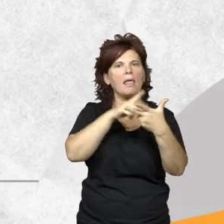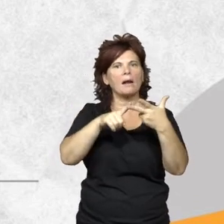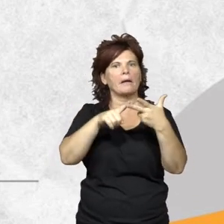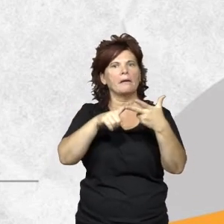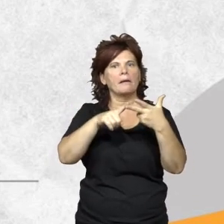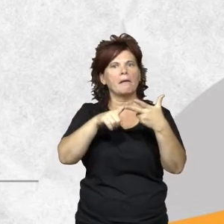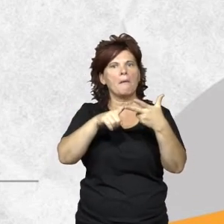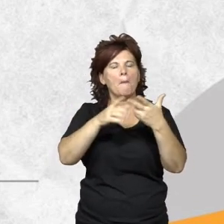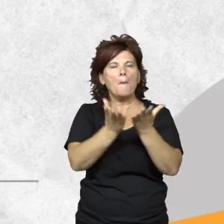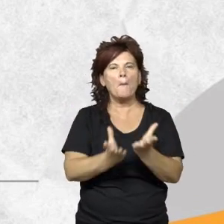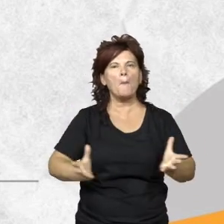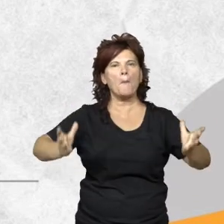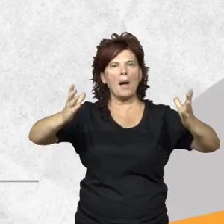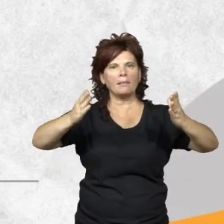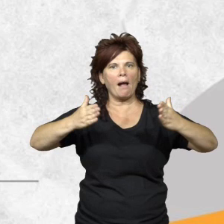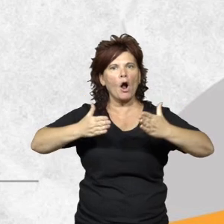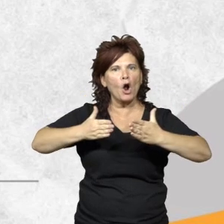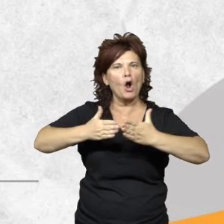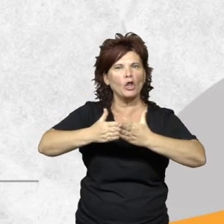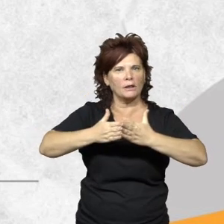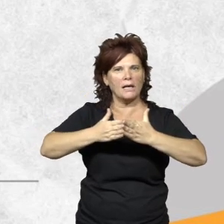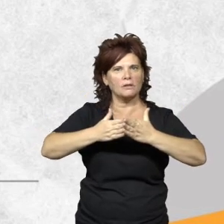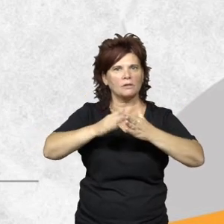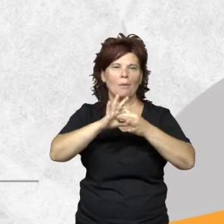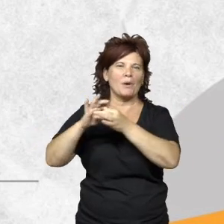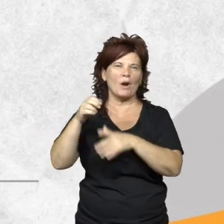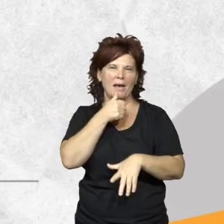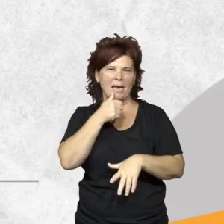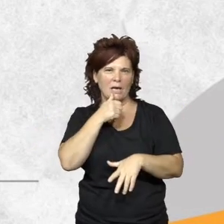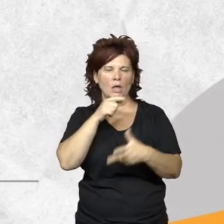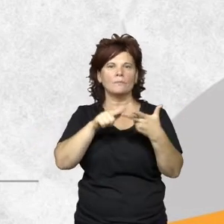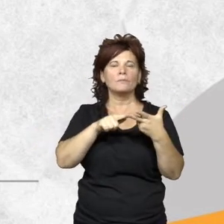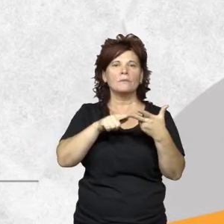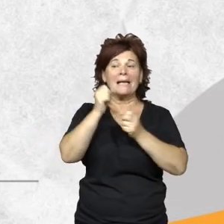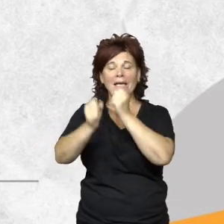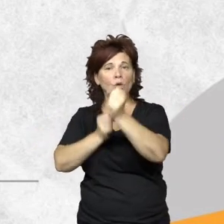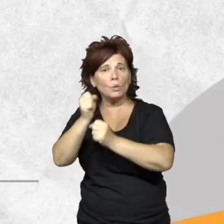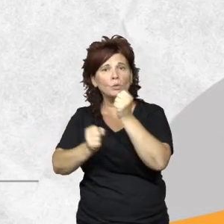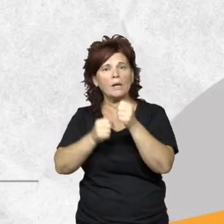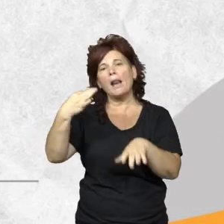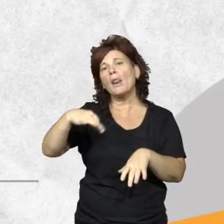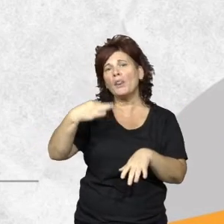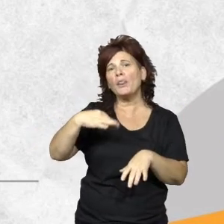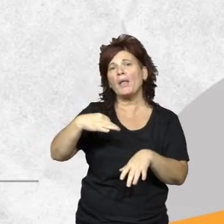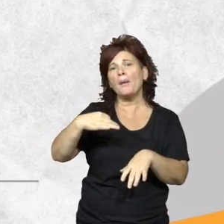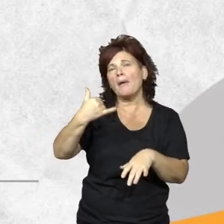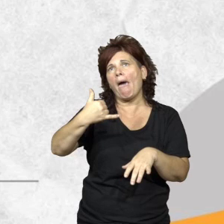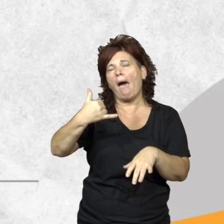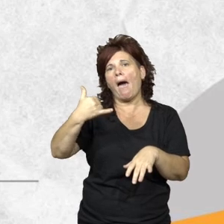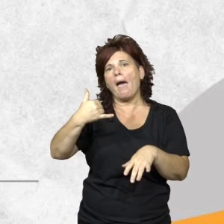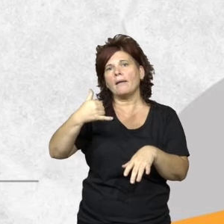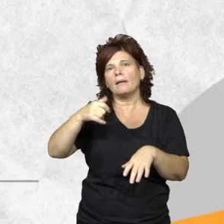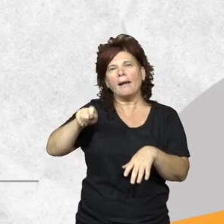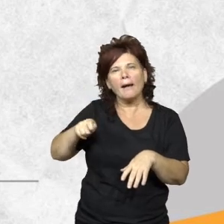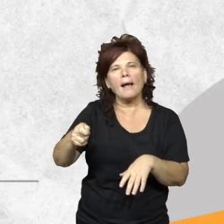es líquido. Si es un acopio de residuo industrial, tendrá que también estar bien